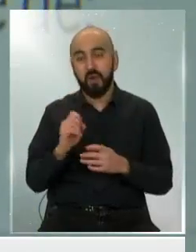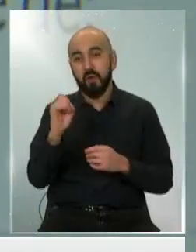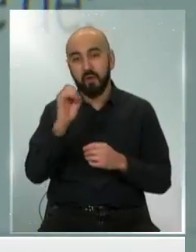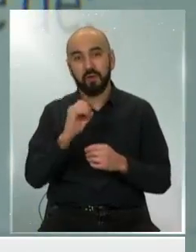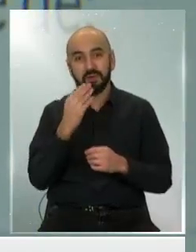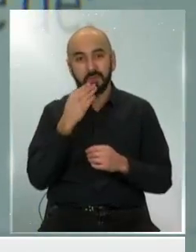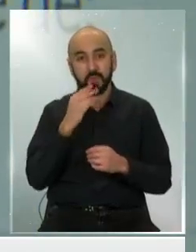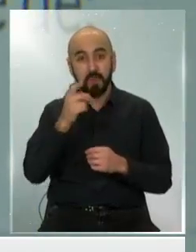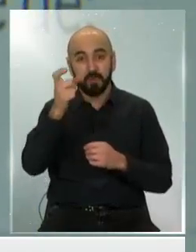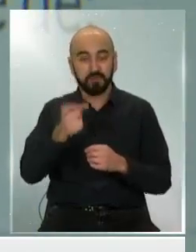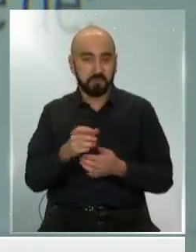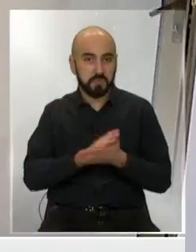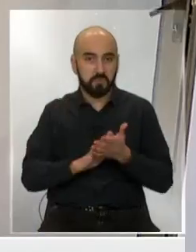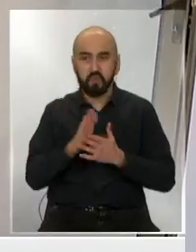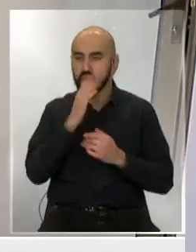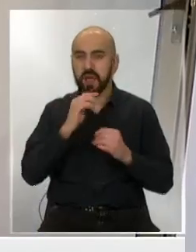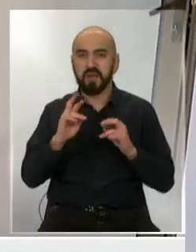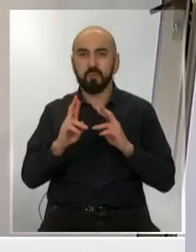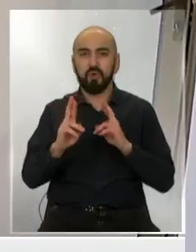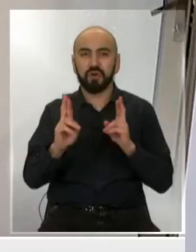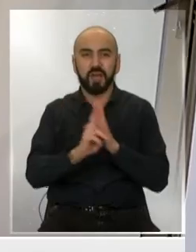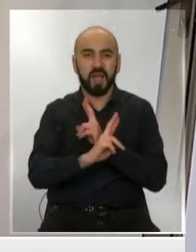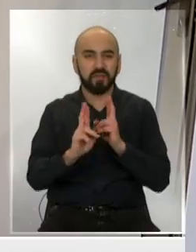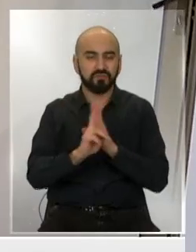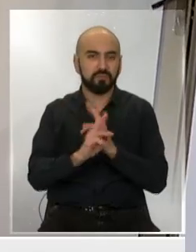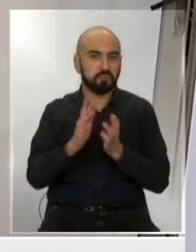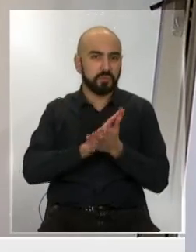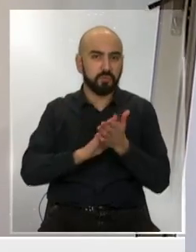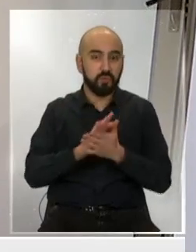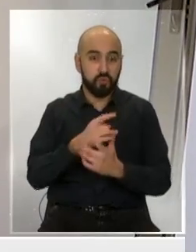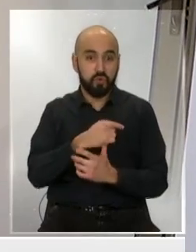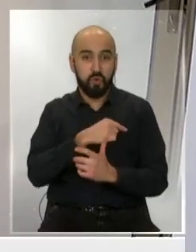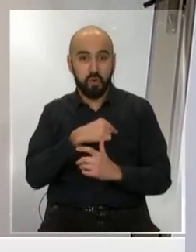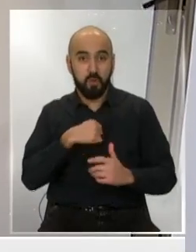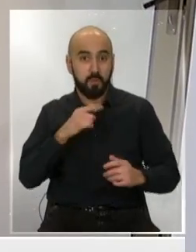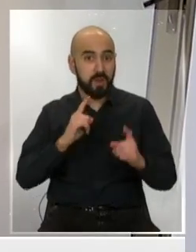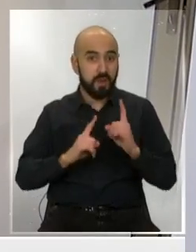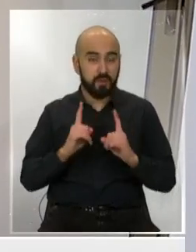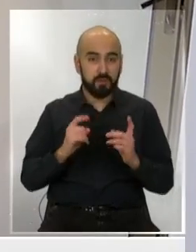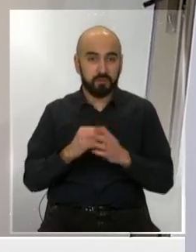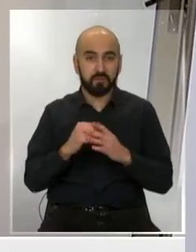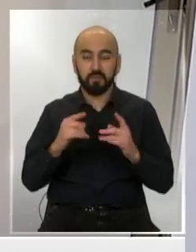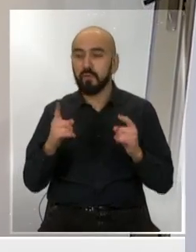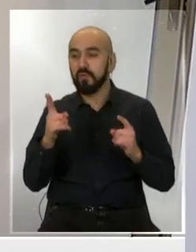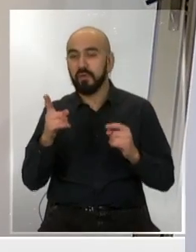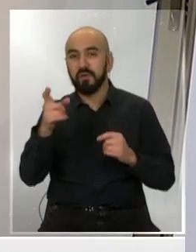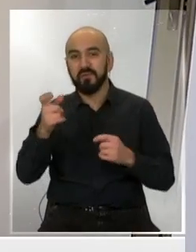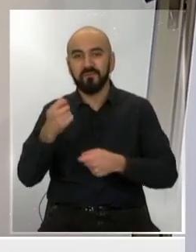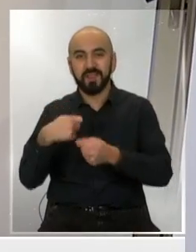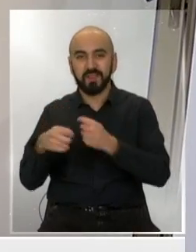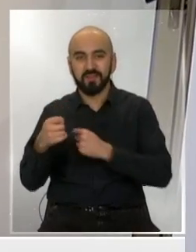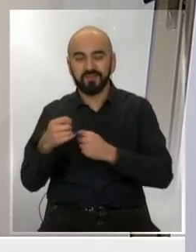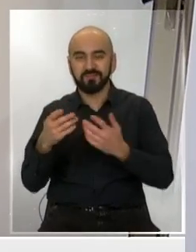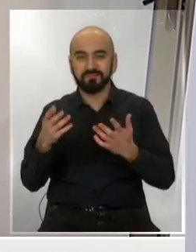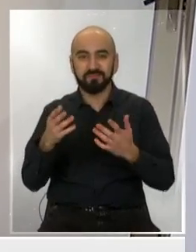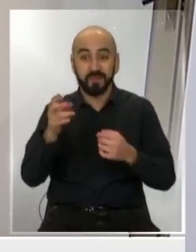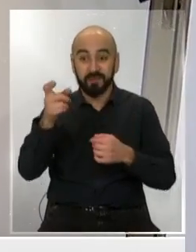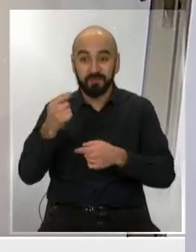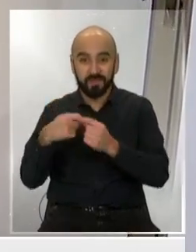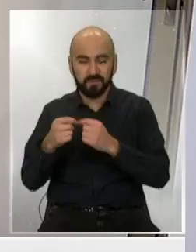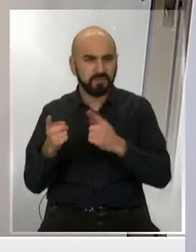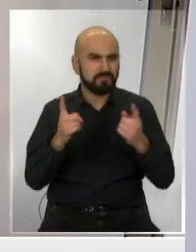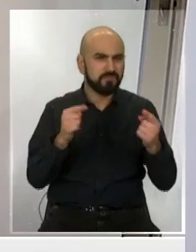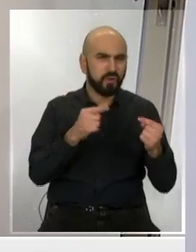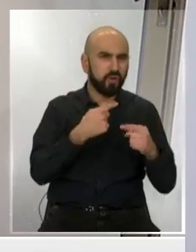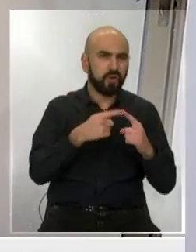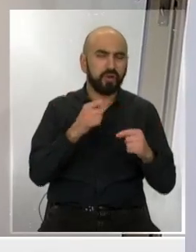que no tienen ningún tipo de relación, llámese el nombre u otro, con el vendedor ya es extraño. Podría ser